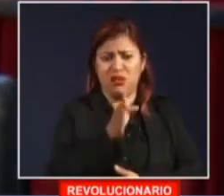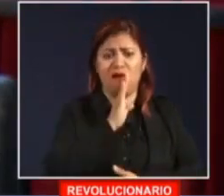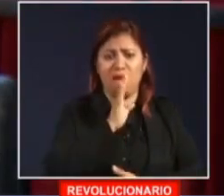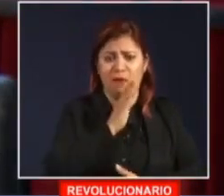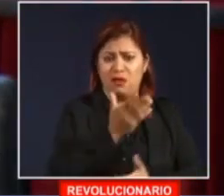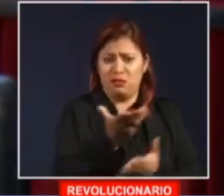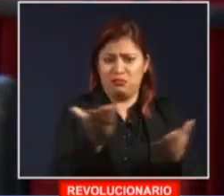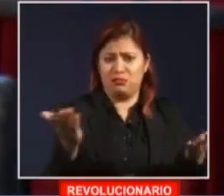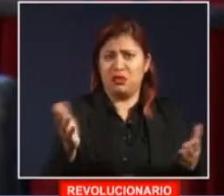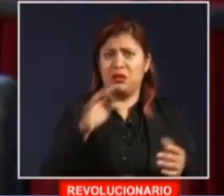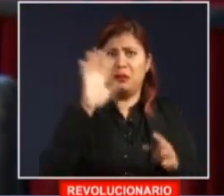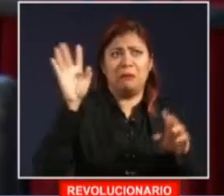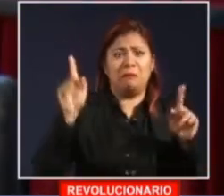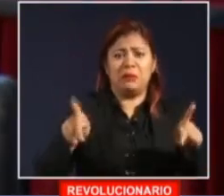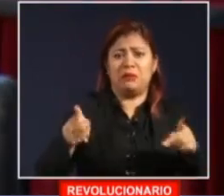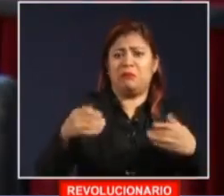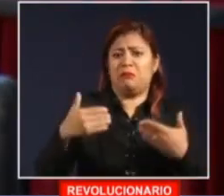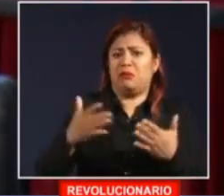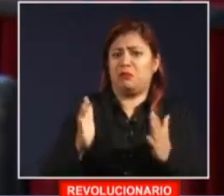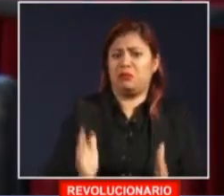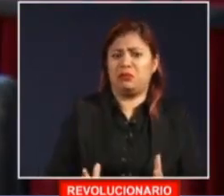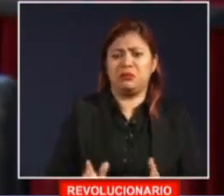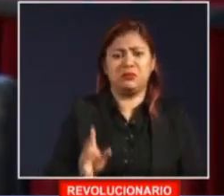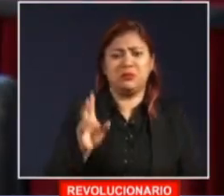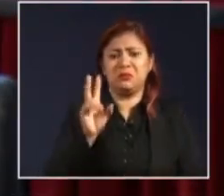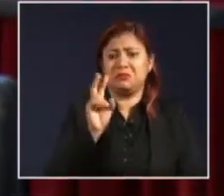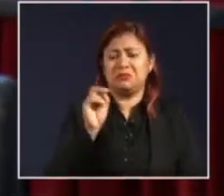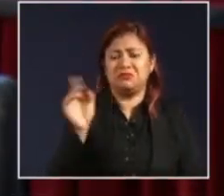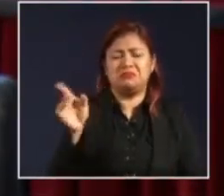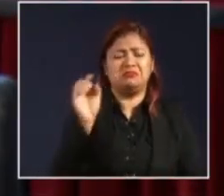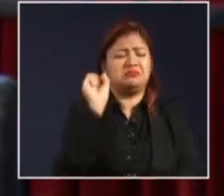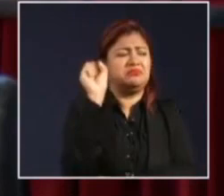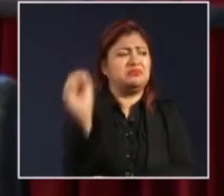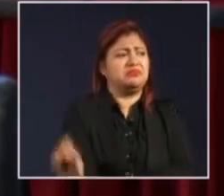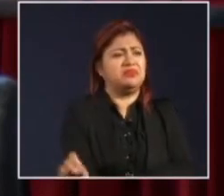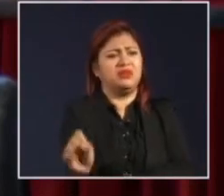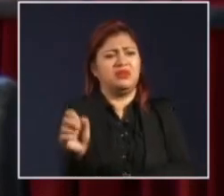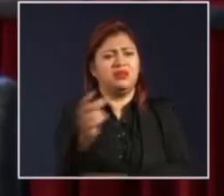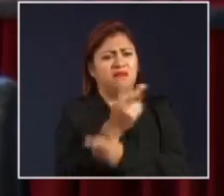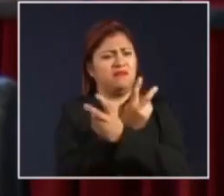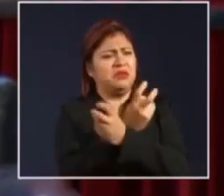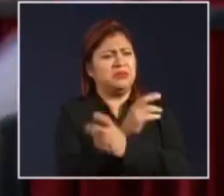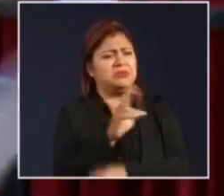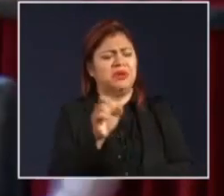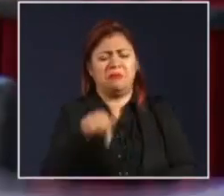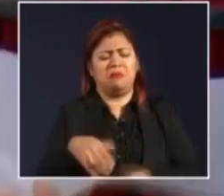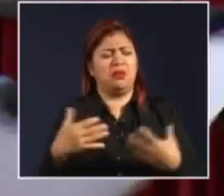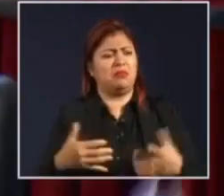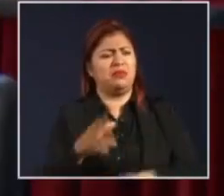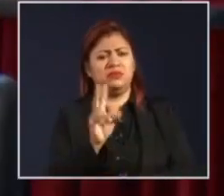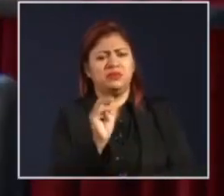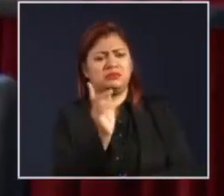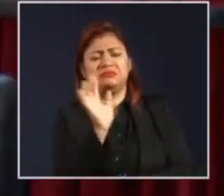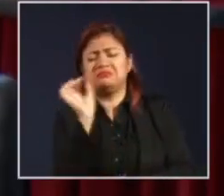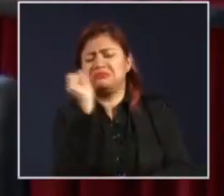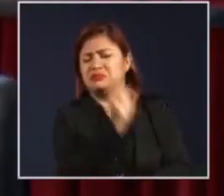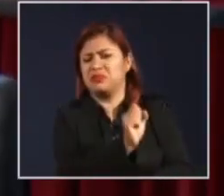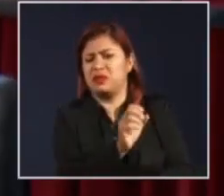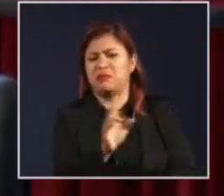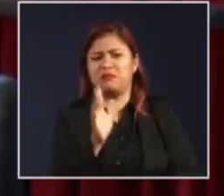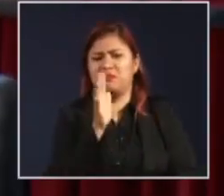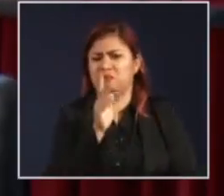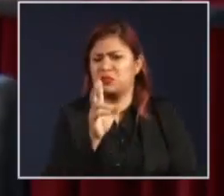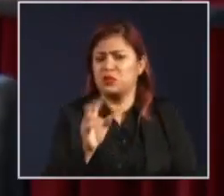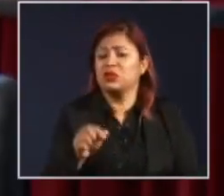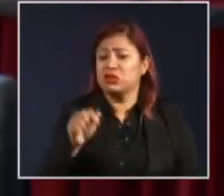la gente no quiere salir a los restaurantes, la gente no quiere ir a los comercios. Todo está parado aquí en Panamá porque la gente tiene miedo, porque